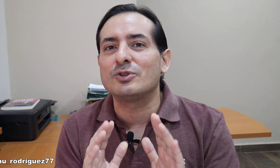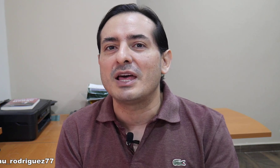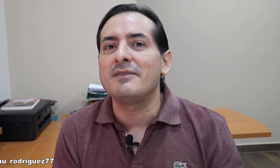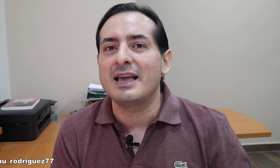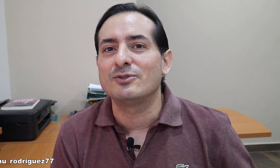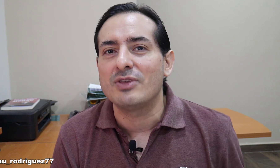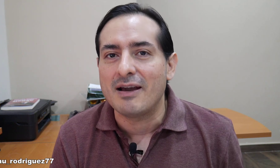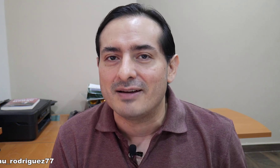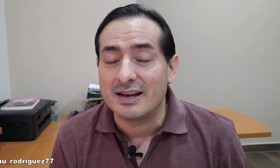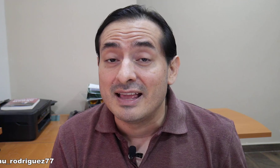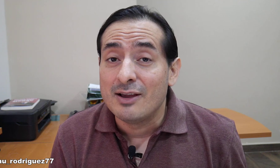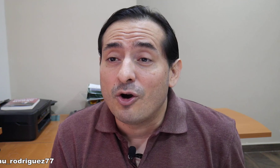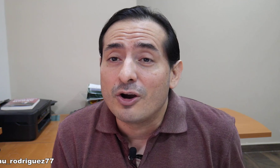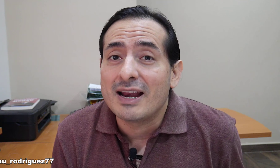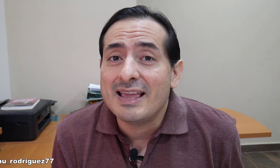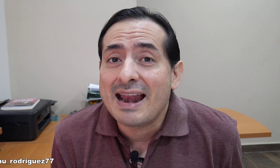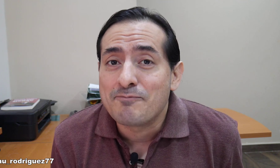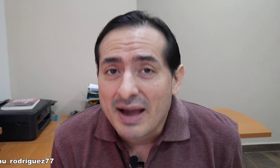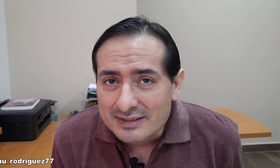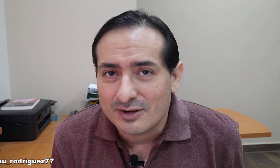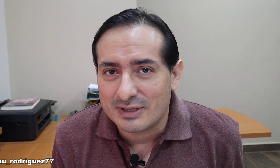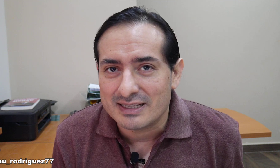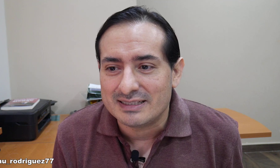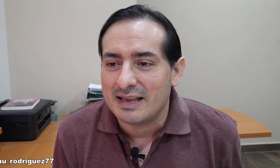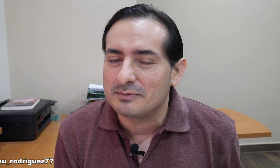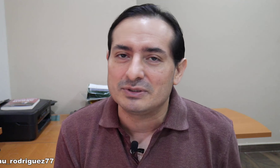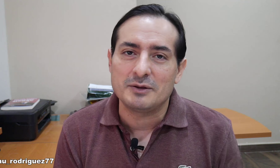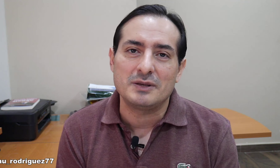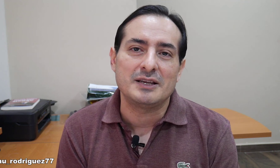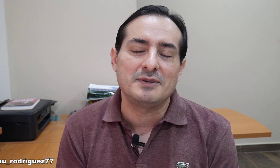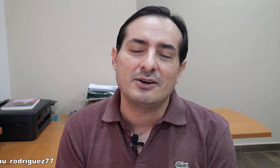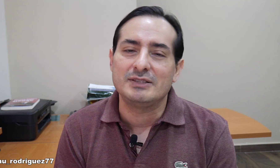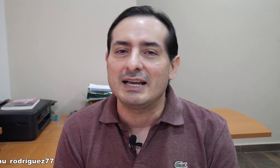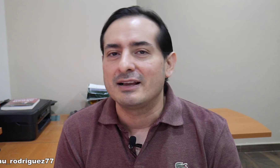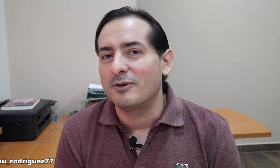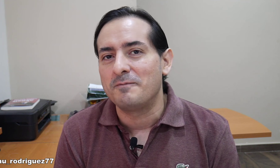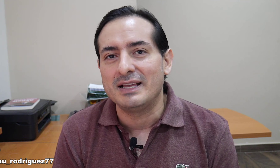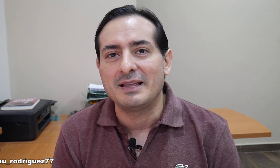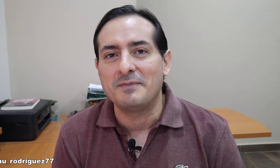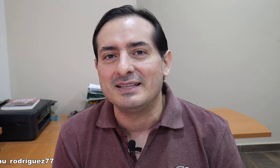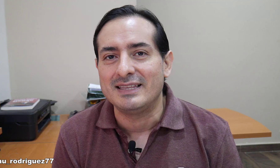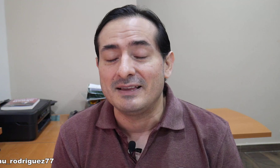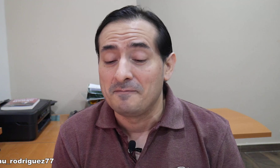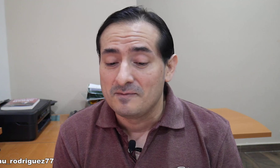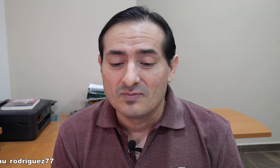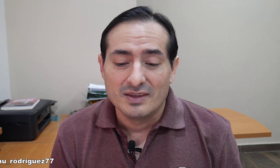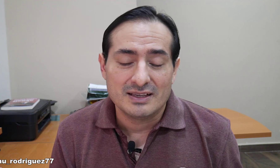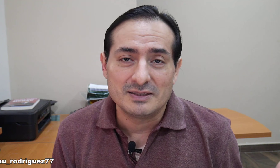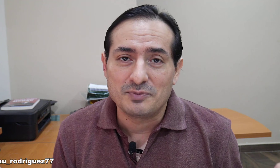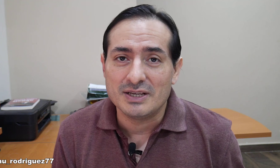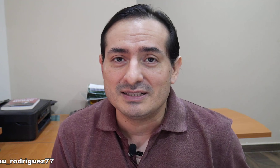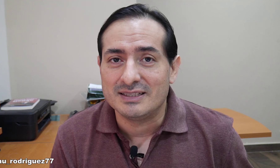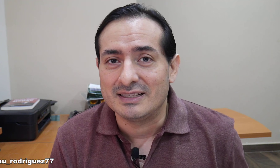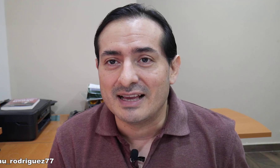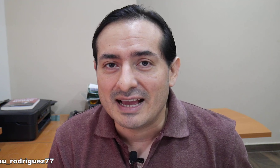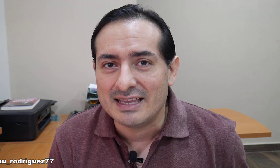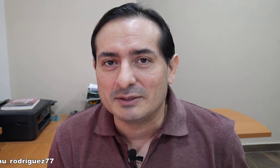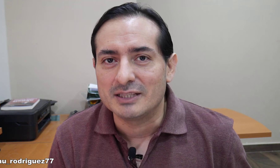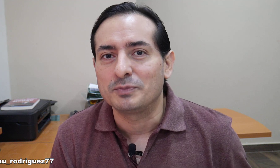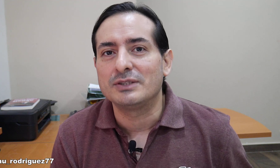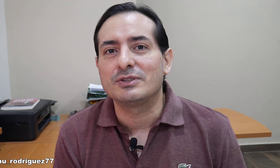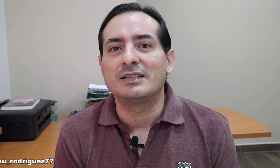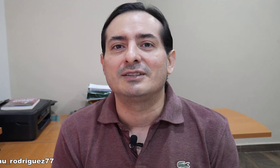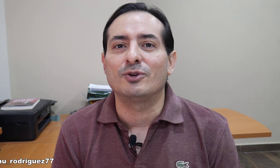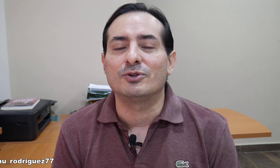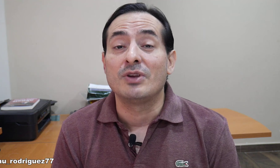quienes todavía dudaban o creían parte de lo que decían, pues terminamos ya completamente, ¿qué se puede decir? Ahí,